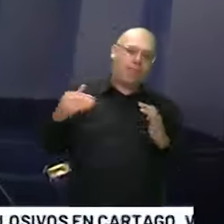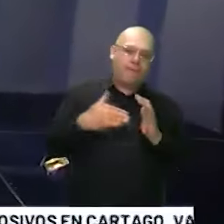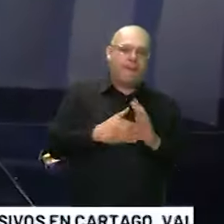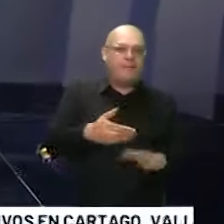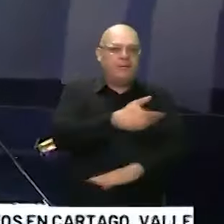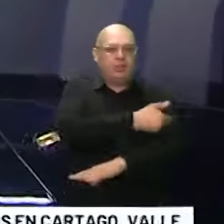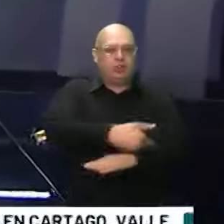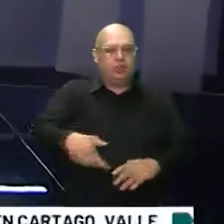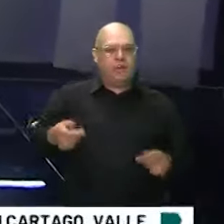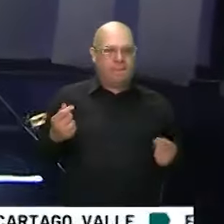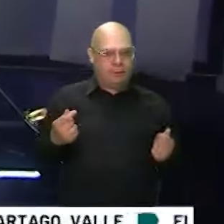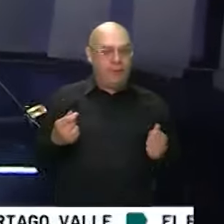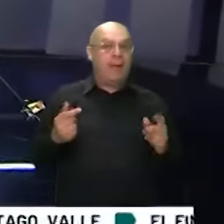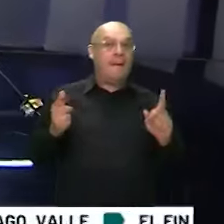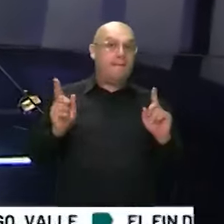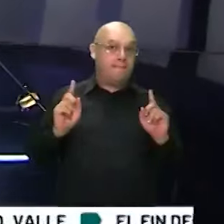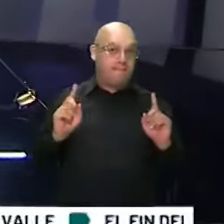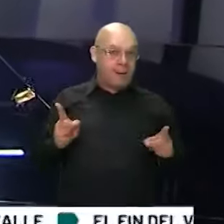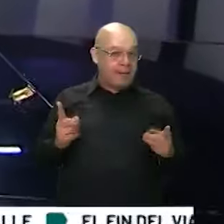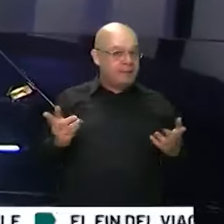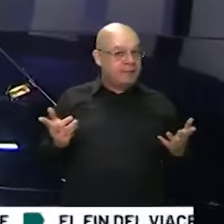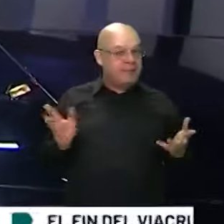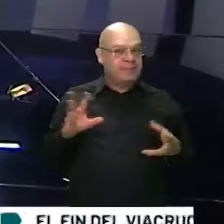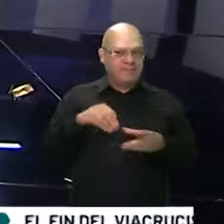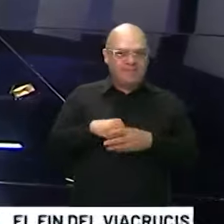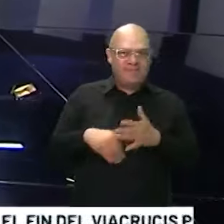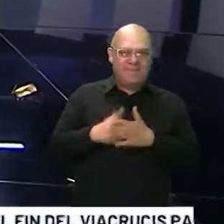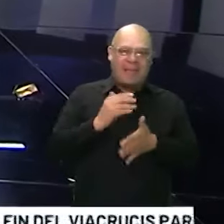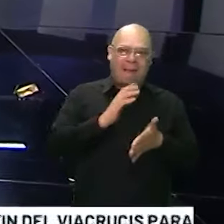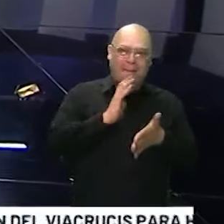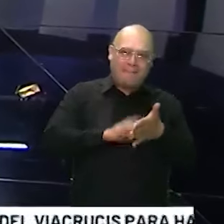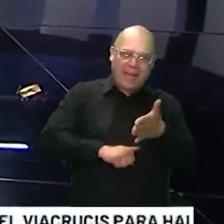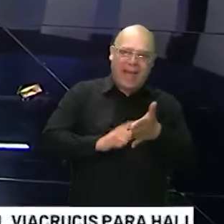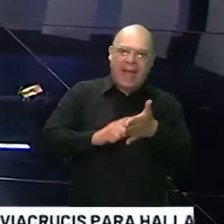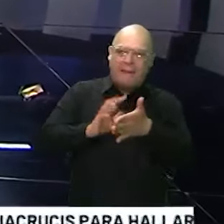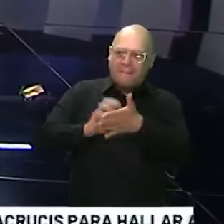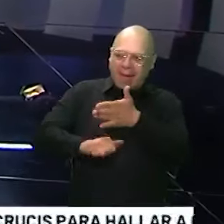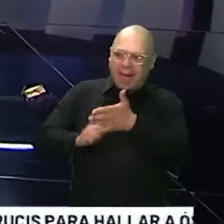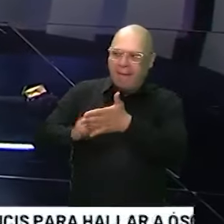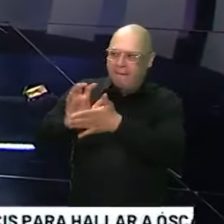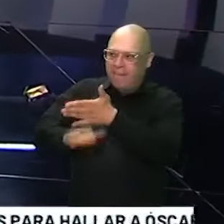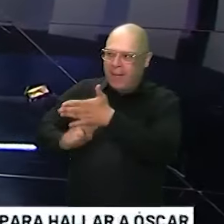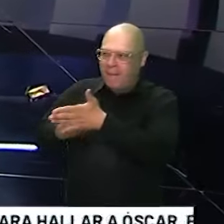pesos. Sin embargo, no empezará a descontar esos valores en las tarifas de